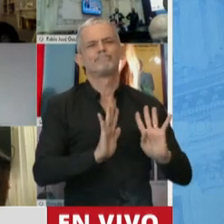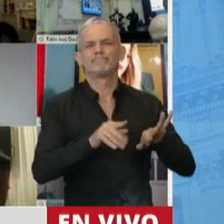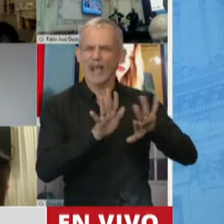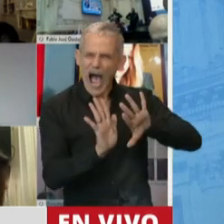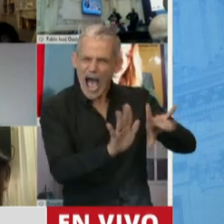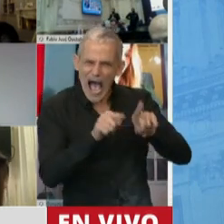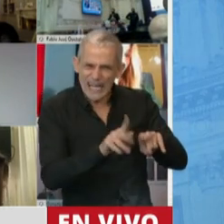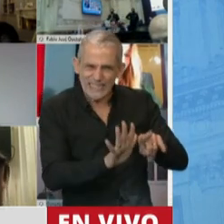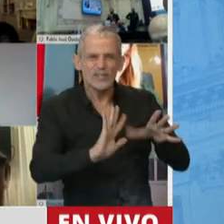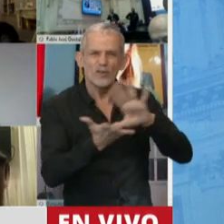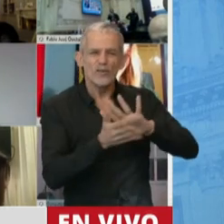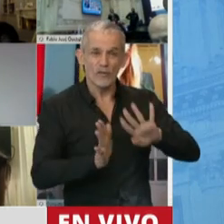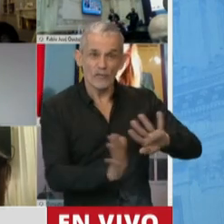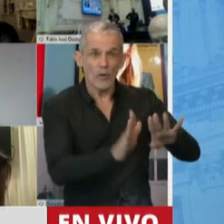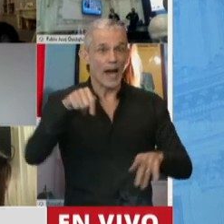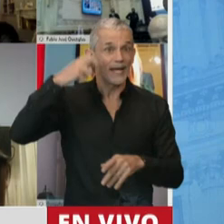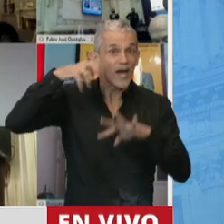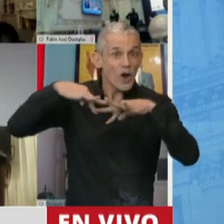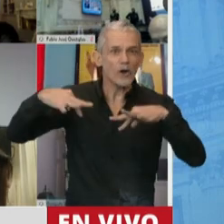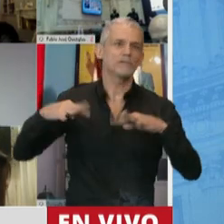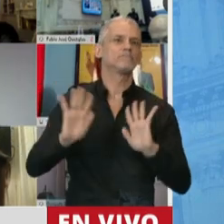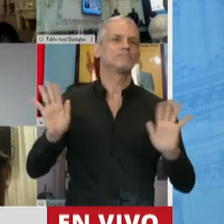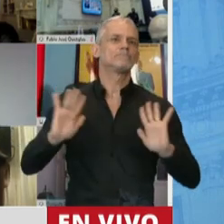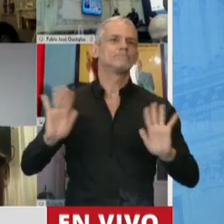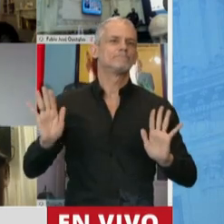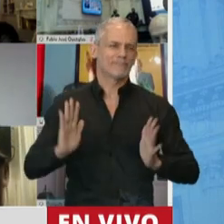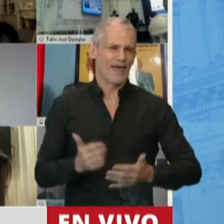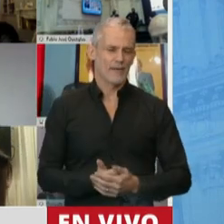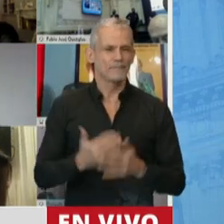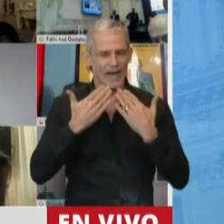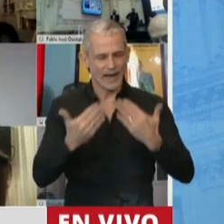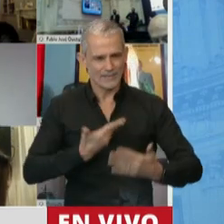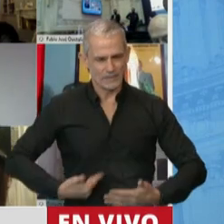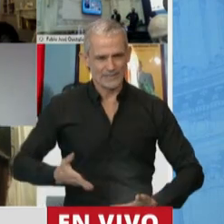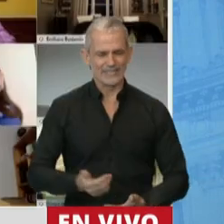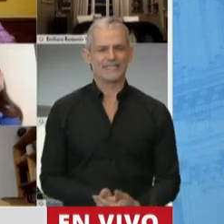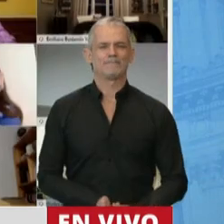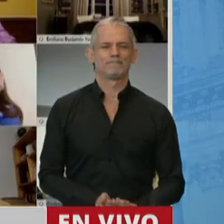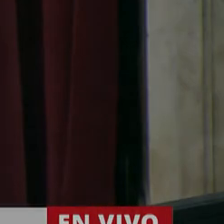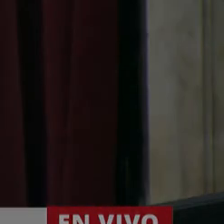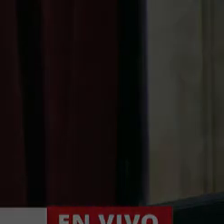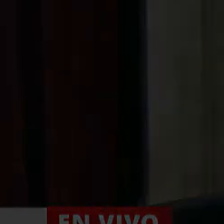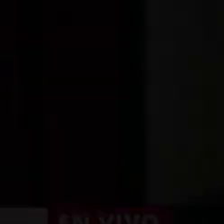clima está claro que en este Congreso no está. Gracias, presidente. Gracias, diputado.